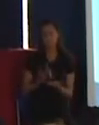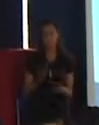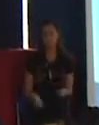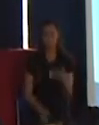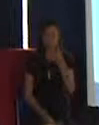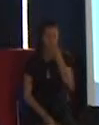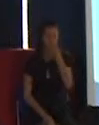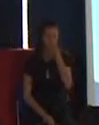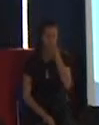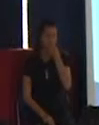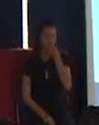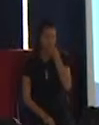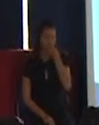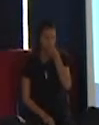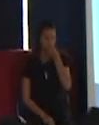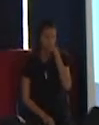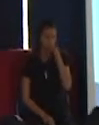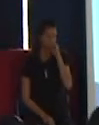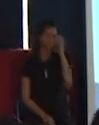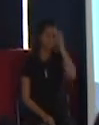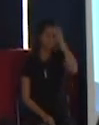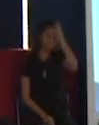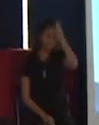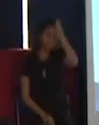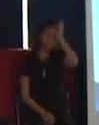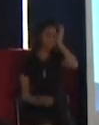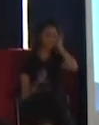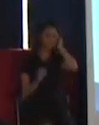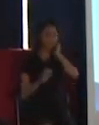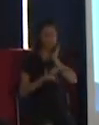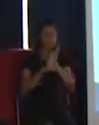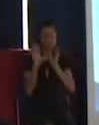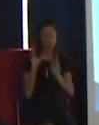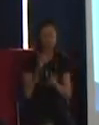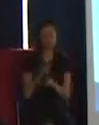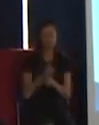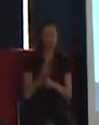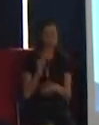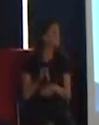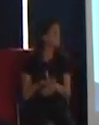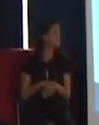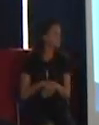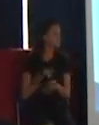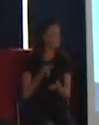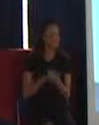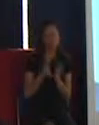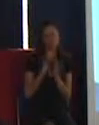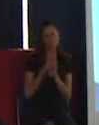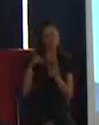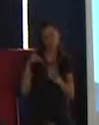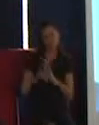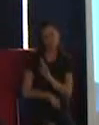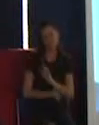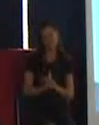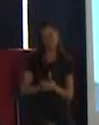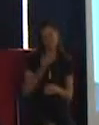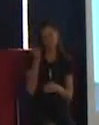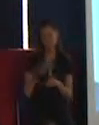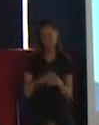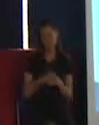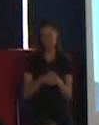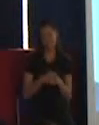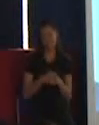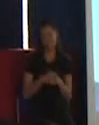Claro. Claro, en ese sentido sí, digamos que es un poco complejo, ¿no? Es un poco